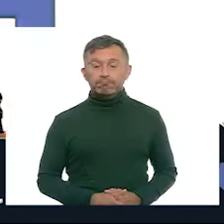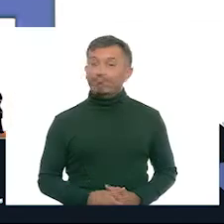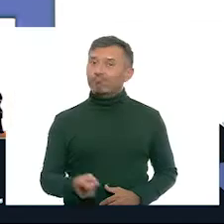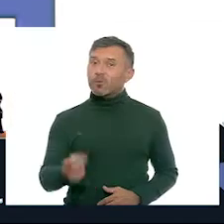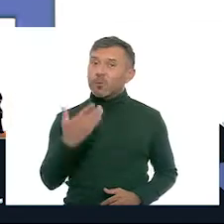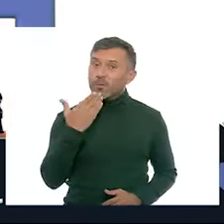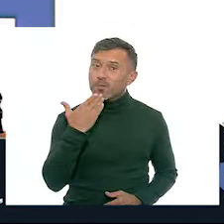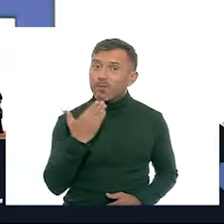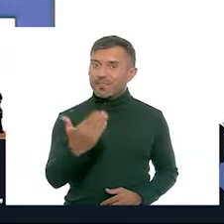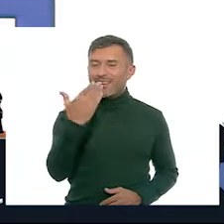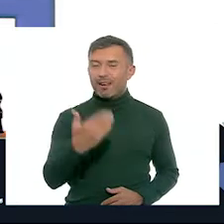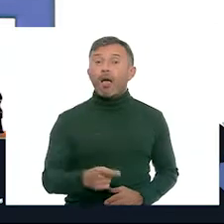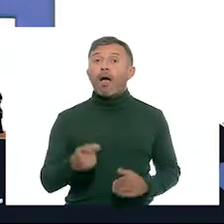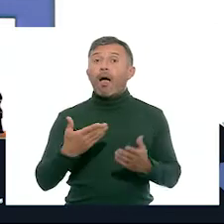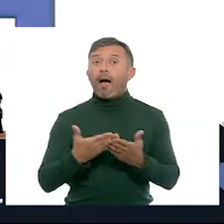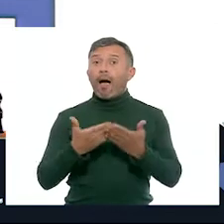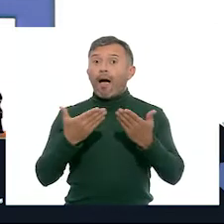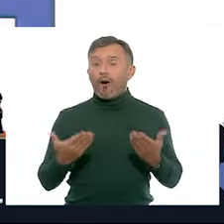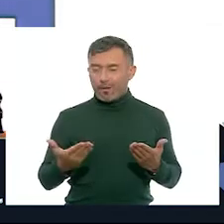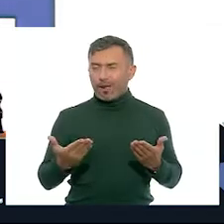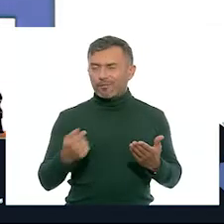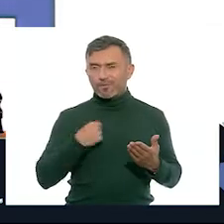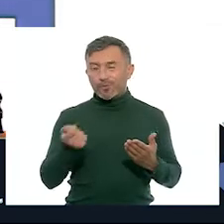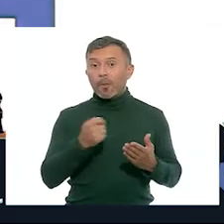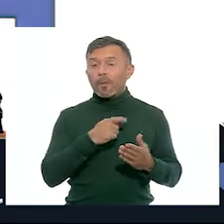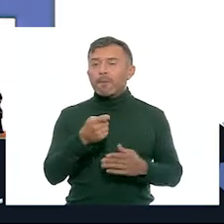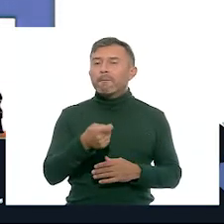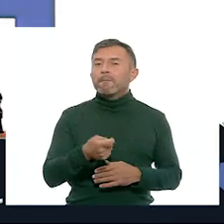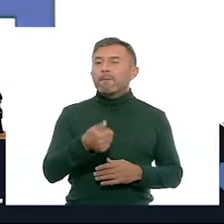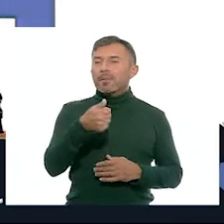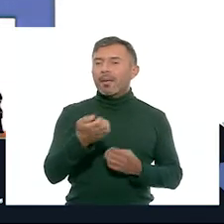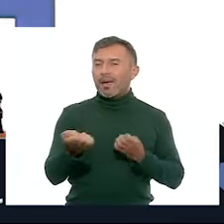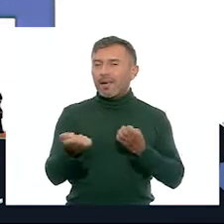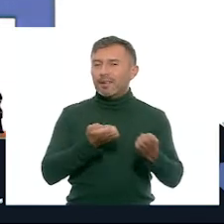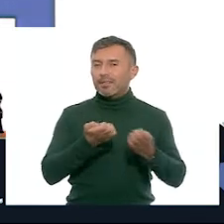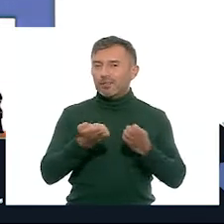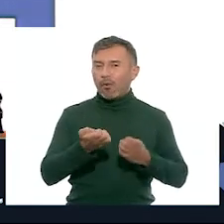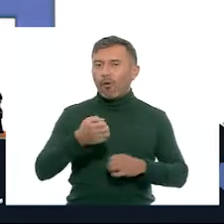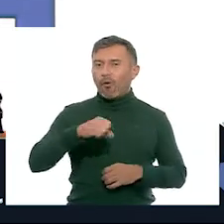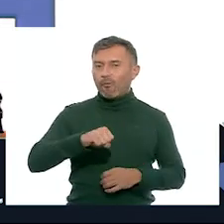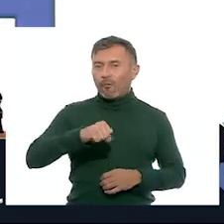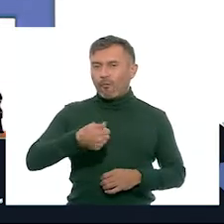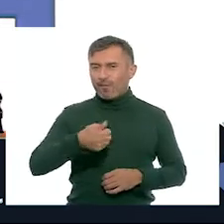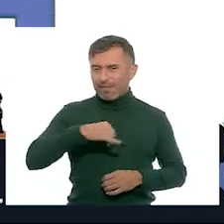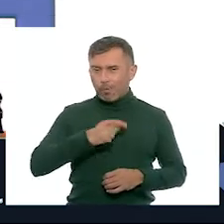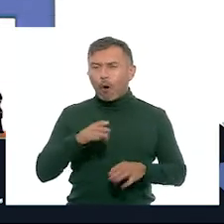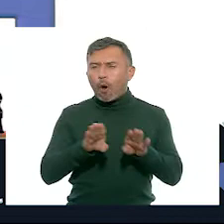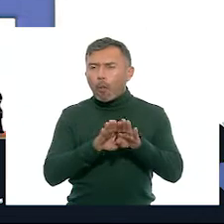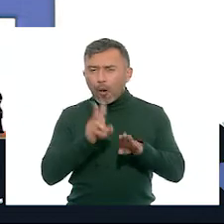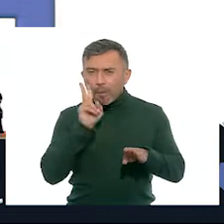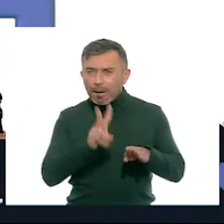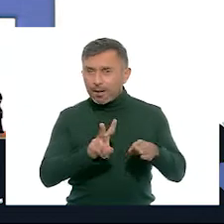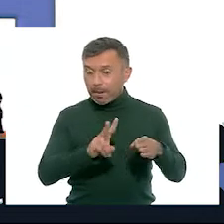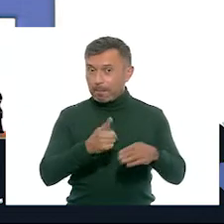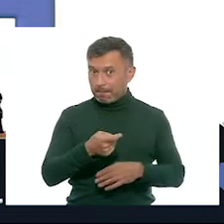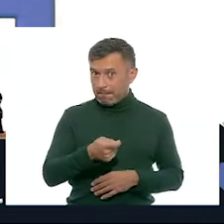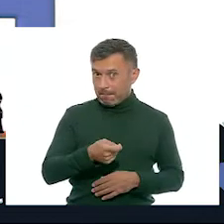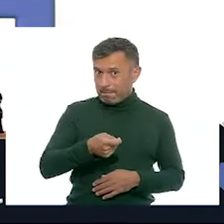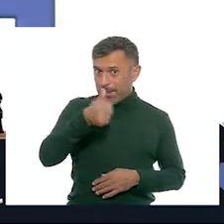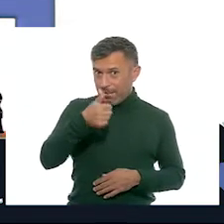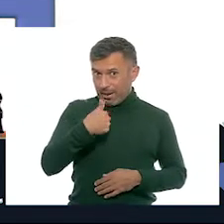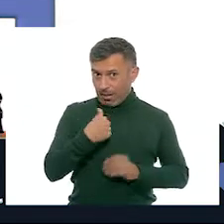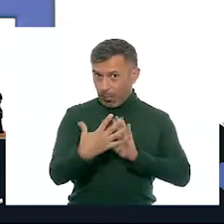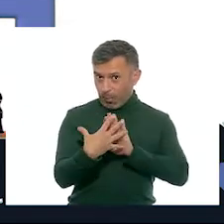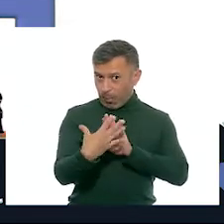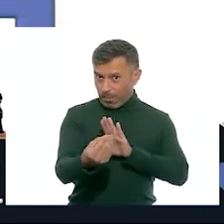¡Excelente! Ya estamos listos para leer nuestro primer ejercicio de fonomimia. Hazlo conmigo la primera vez y la siguiente